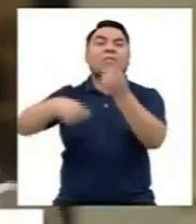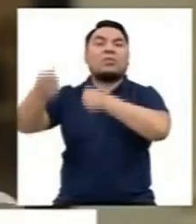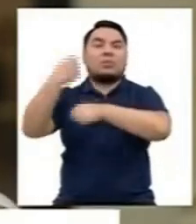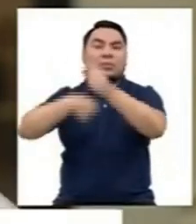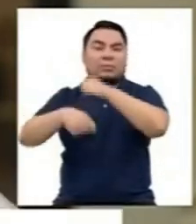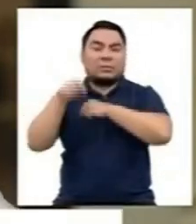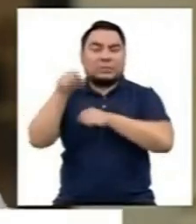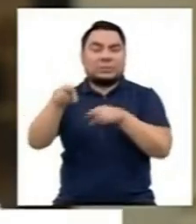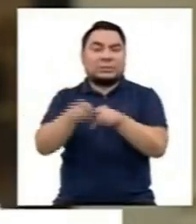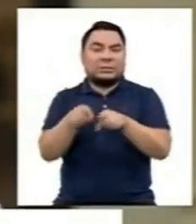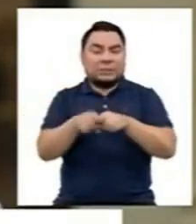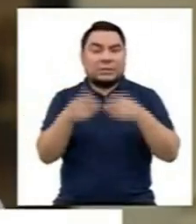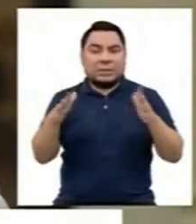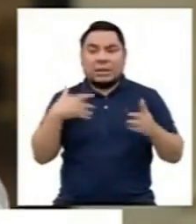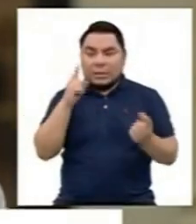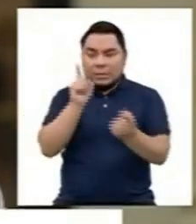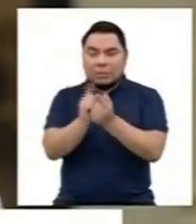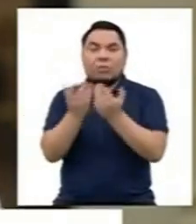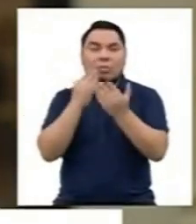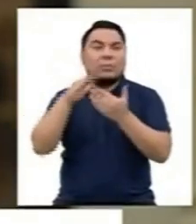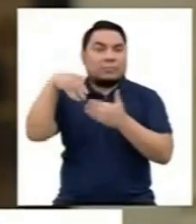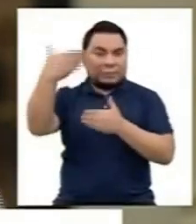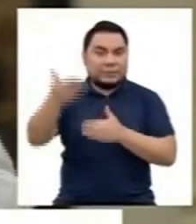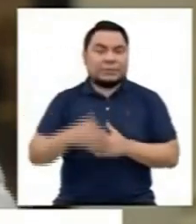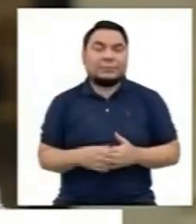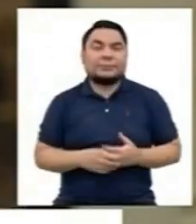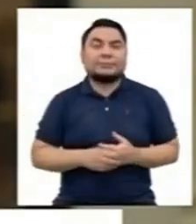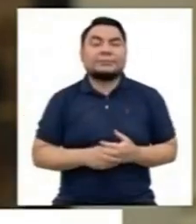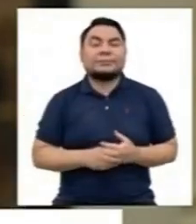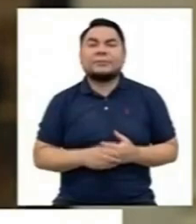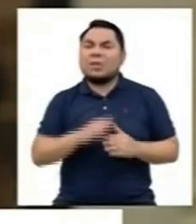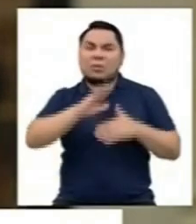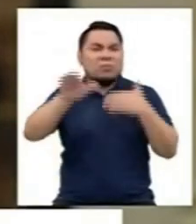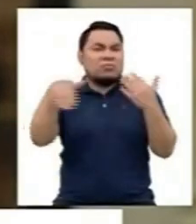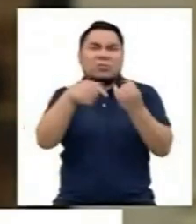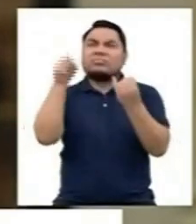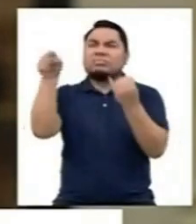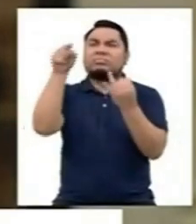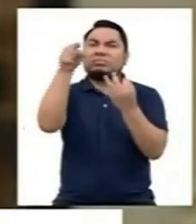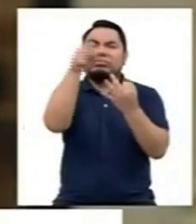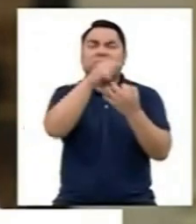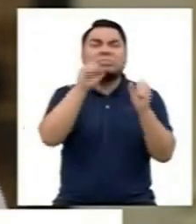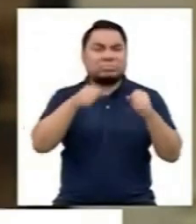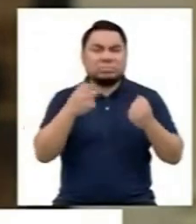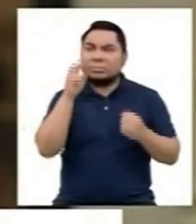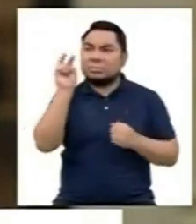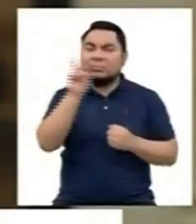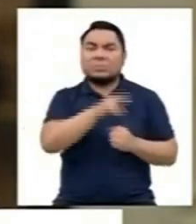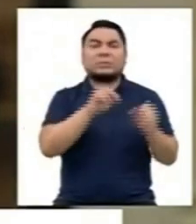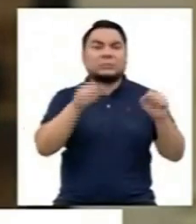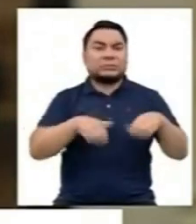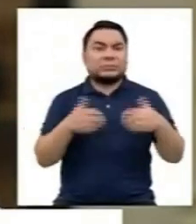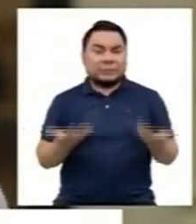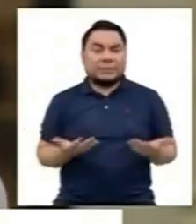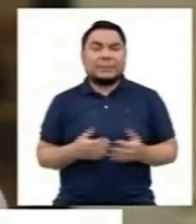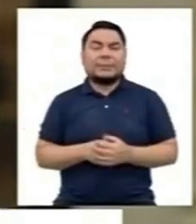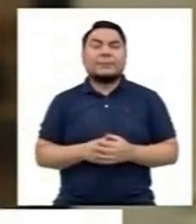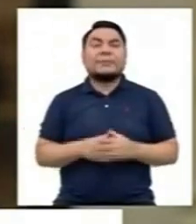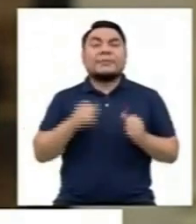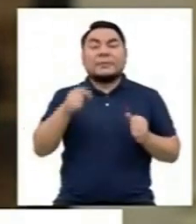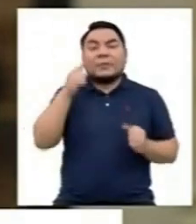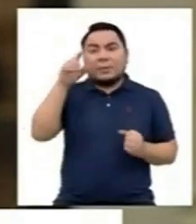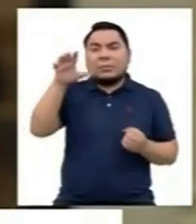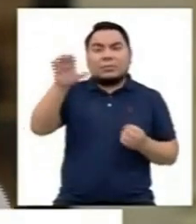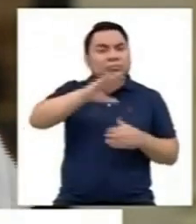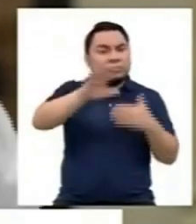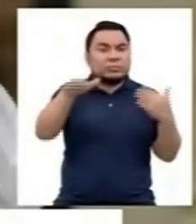por la parte de la fuerza militar. Entonces, esa es la propuesta para la forma de distribución de la primera fase. Ojo, la primera fase está